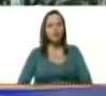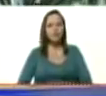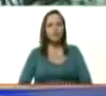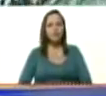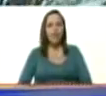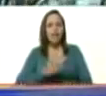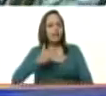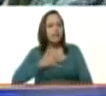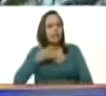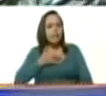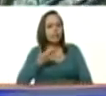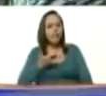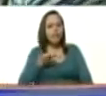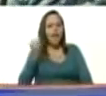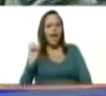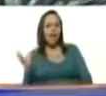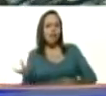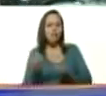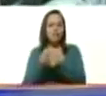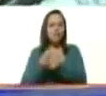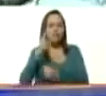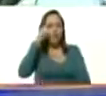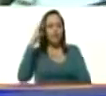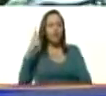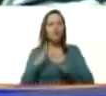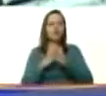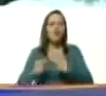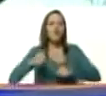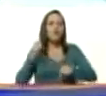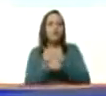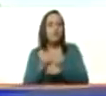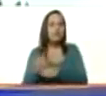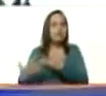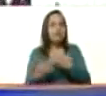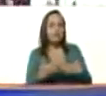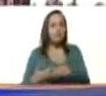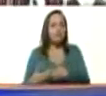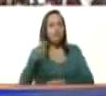Siento la presencia de Dios en cada lucha de nuestro pueblo.